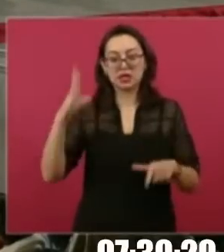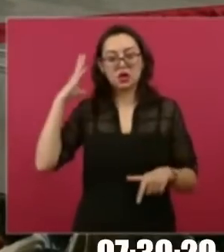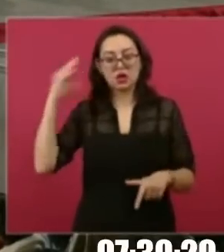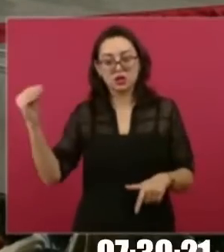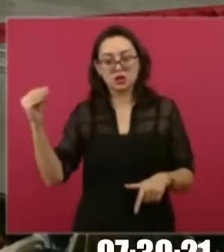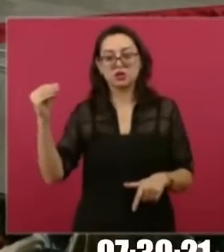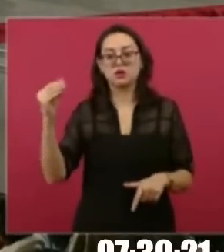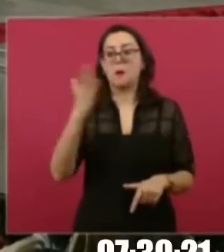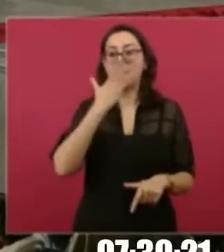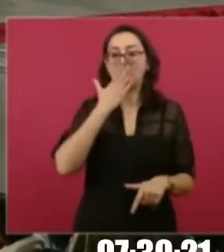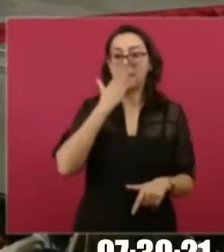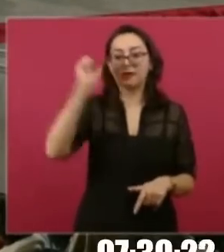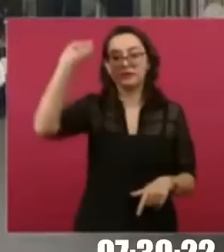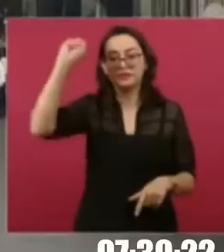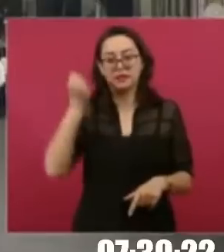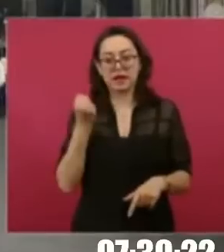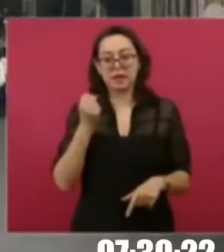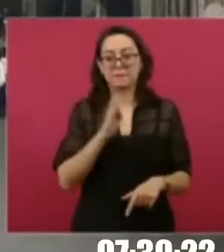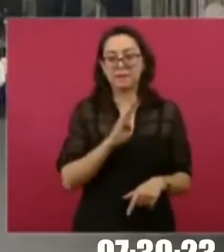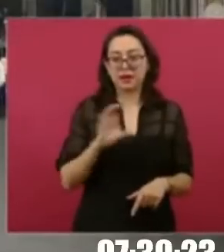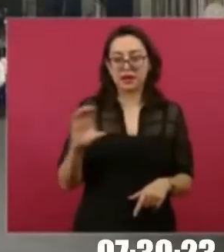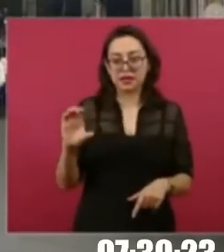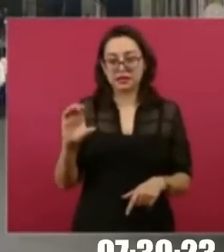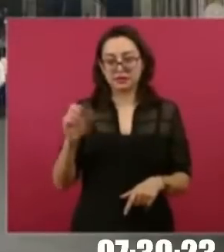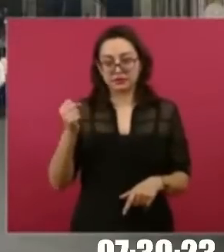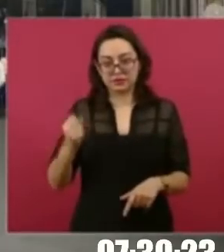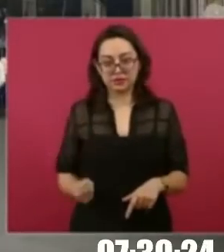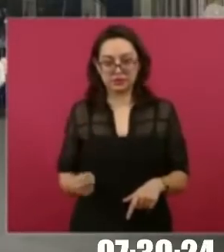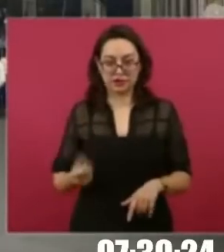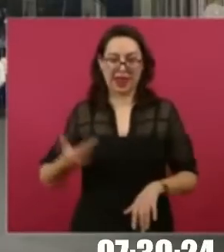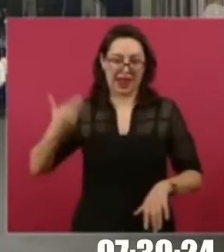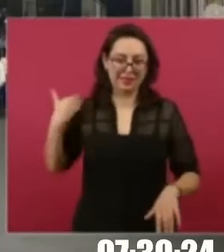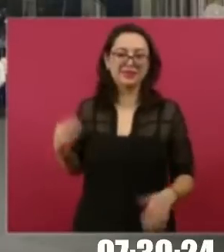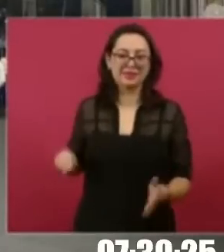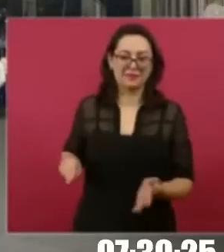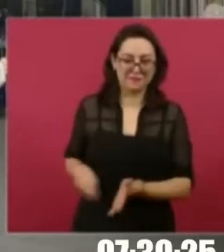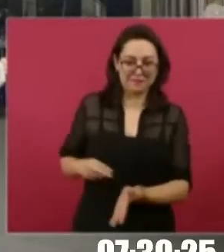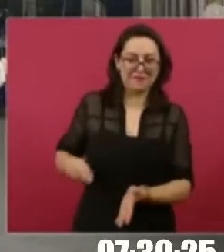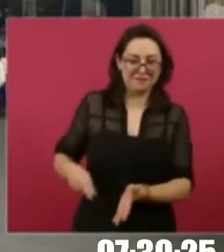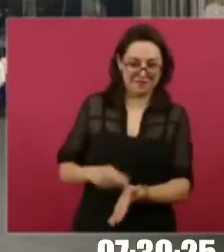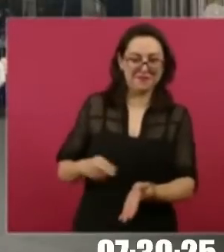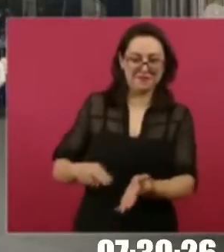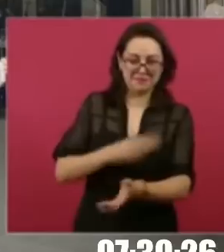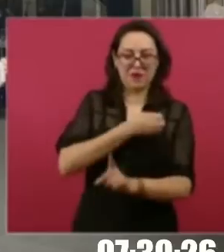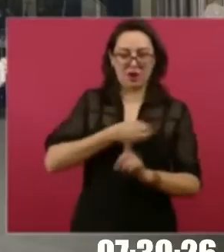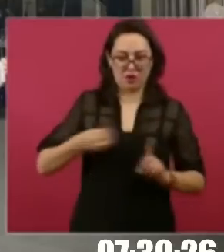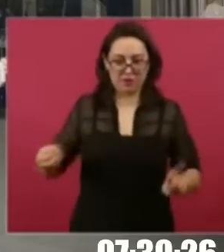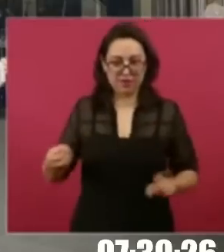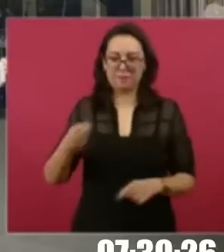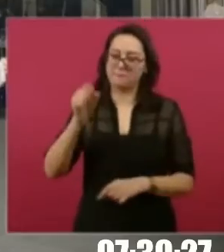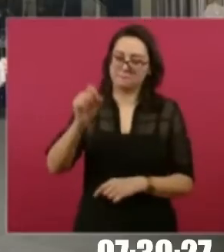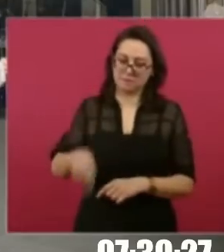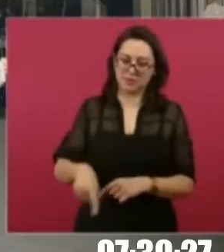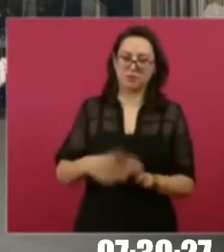Sonora Sinaloa y baja California sur que fue el orden en el que fuimos interviniendo cada estado Muchas gracias